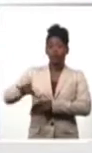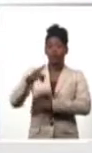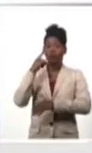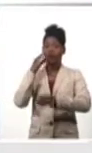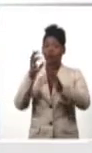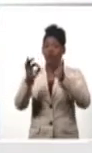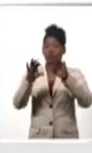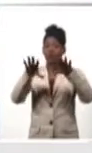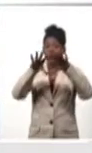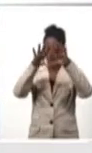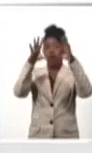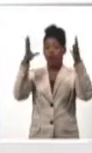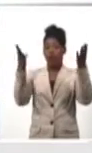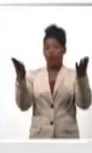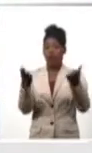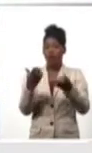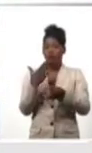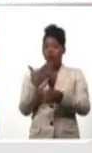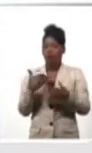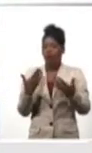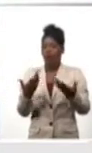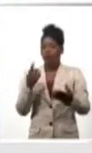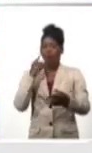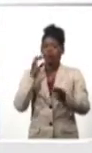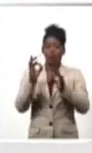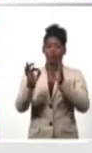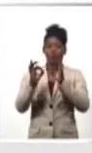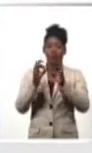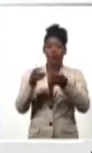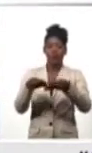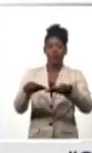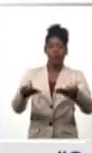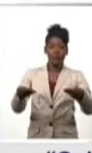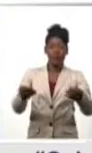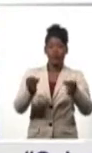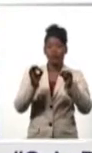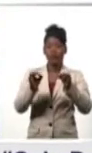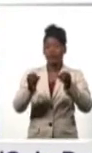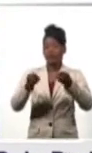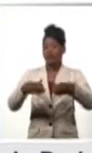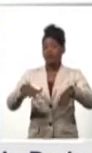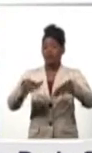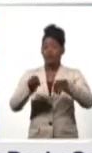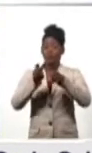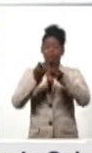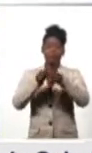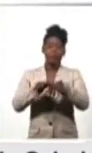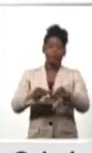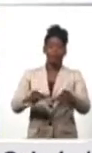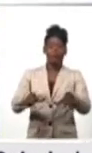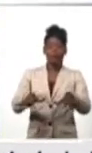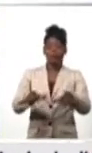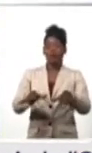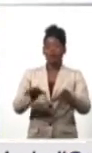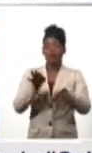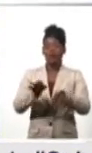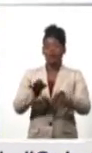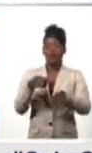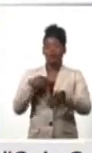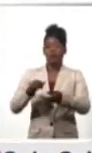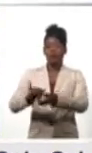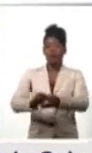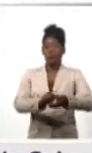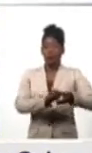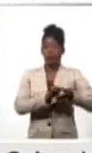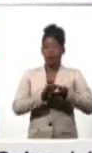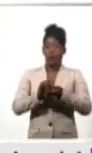y cómo salvar la vida en el planeta ante el azote de pandemias como la COVID-19. Tengo el gusto hoy de presentar para hablar de este